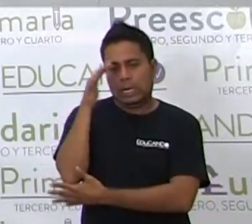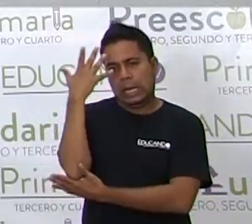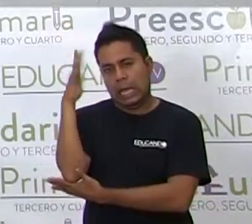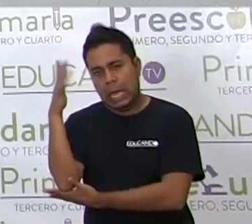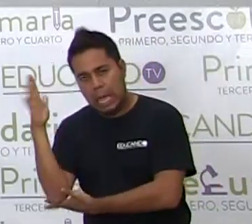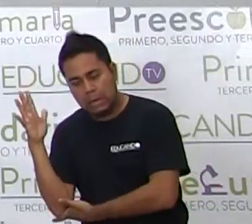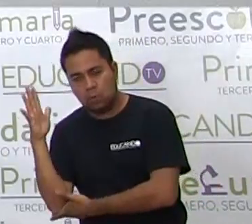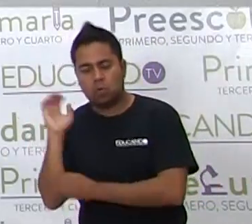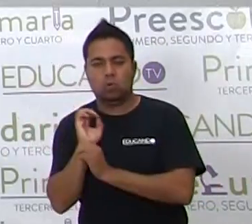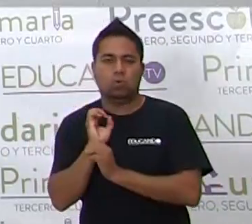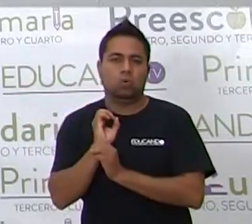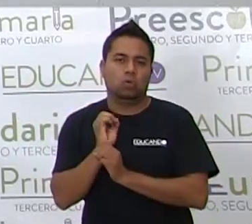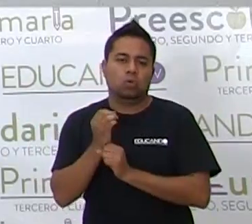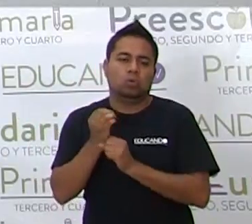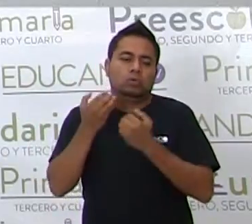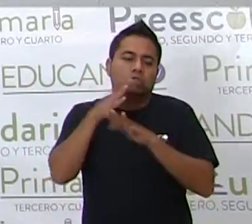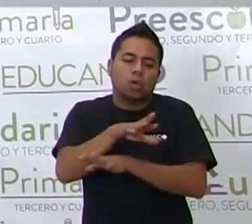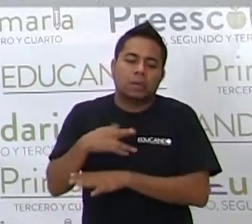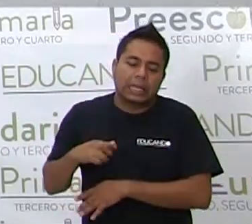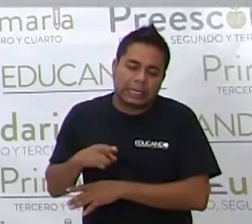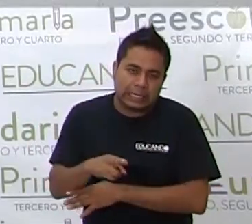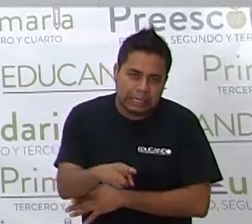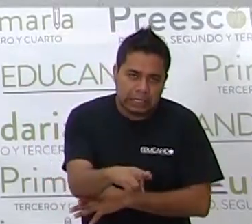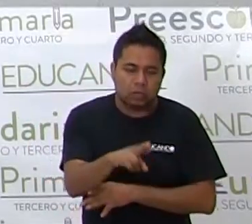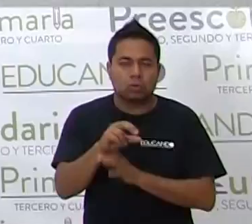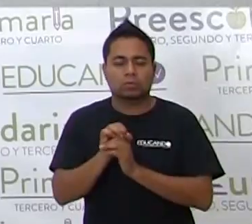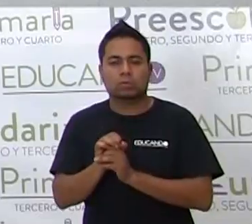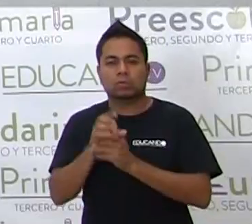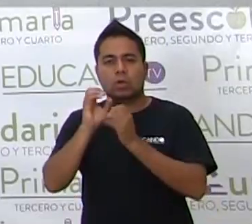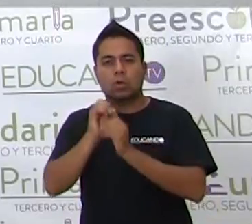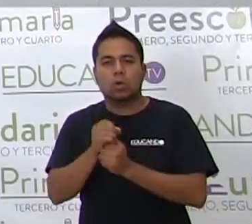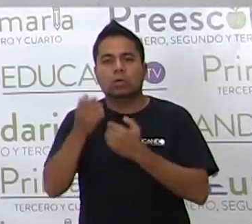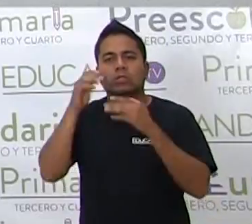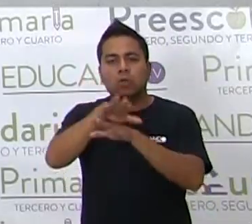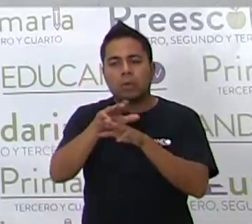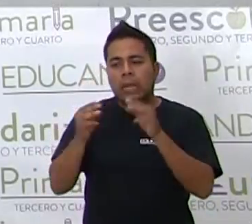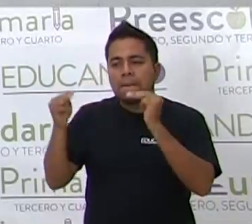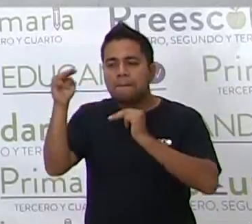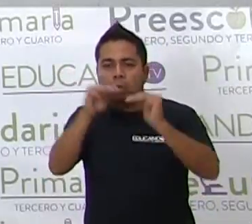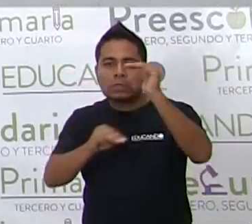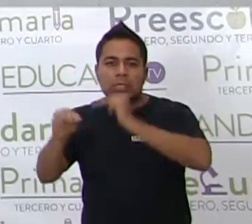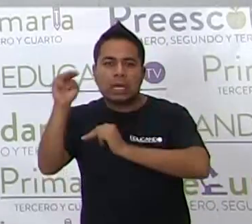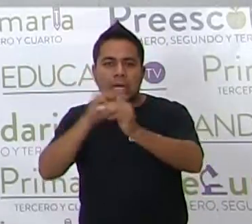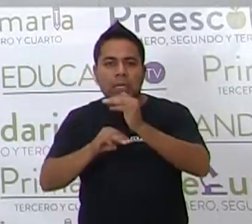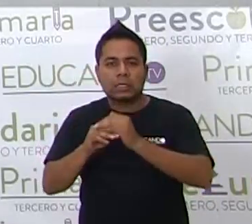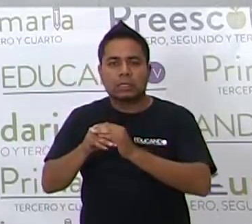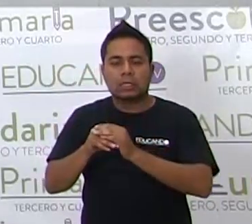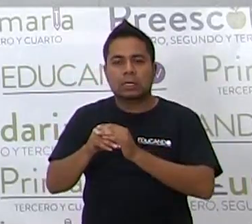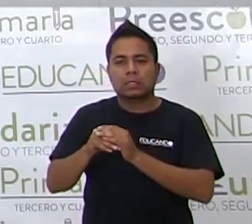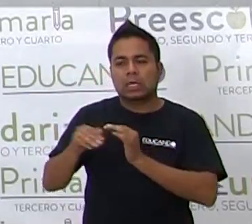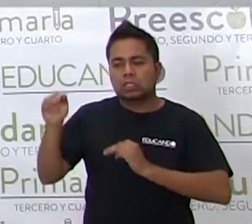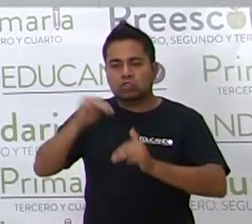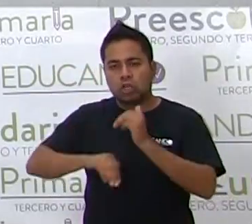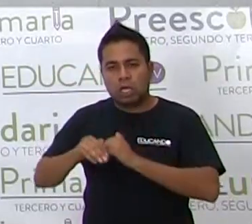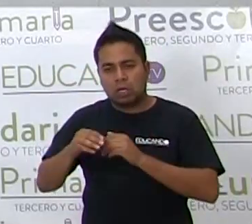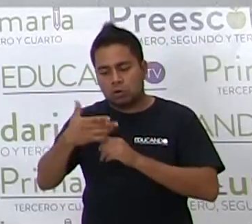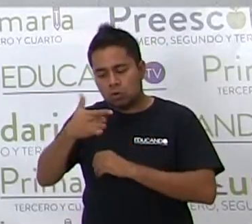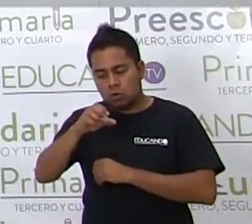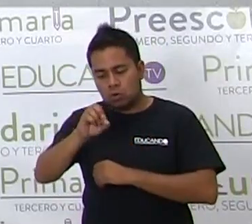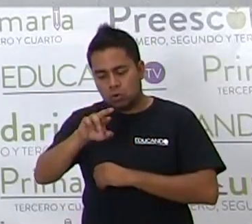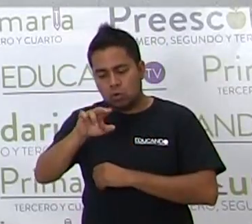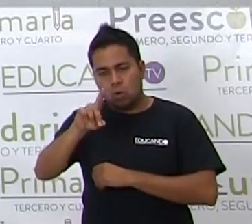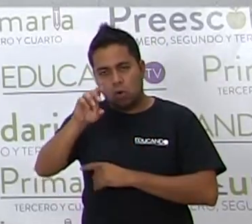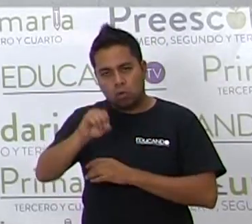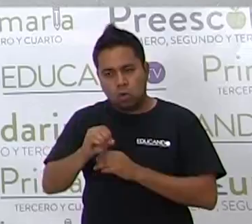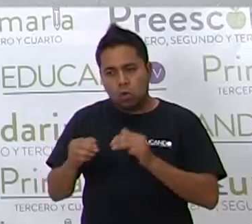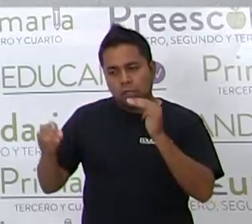van a hablar sobre los ríos, donde nos van a hablar sobre las montañas, el Cerro Gordo, el Cerro de los